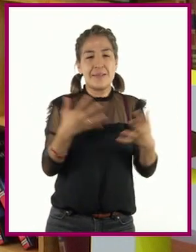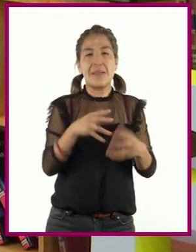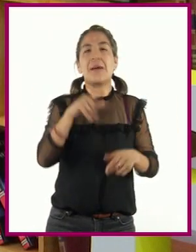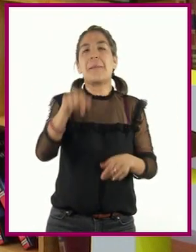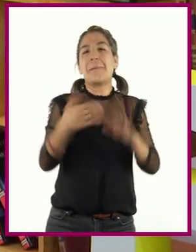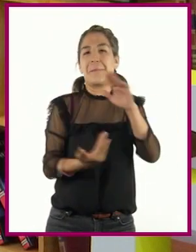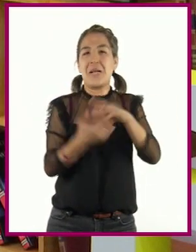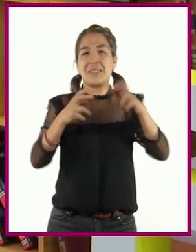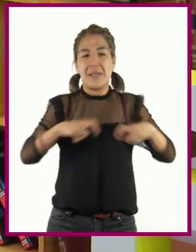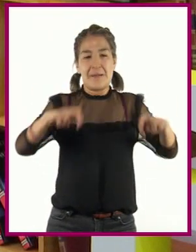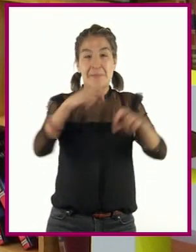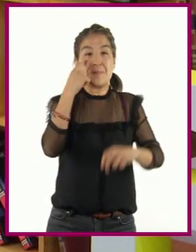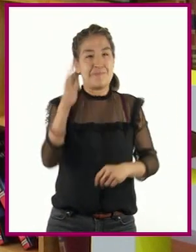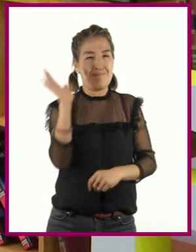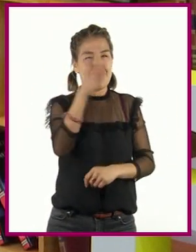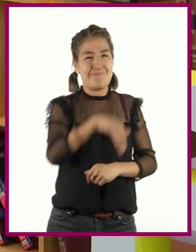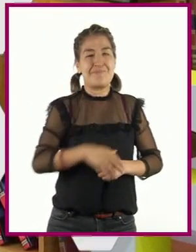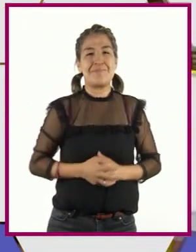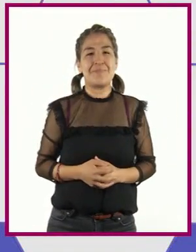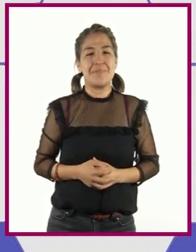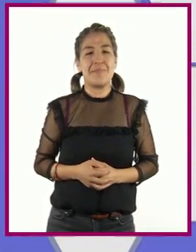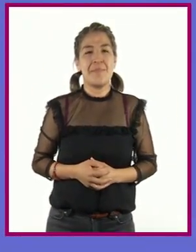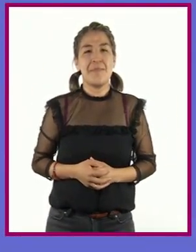una mesa redonda. Acompáñenme.